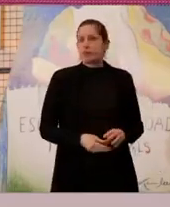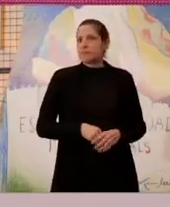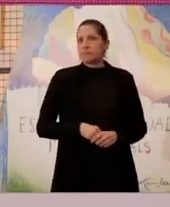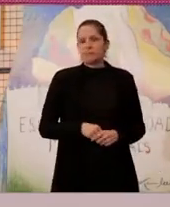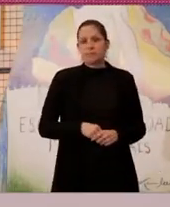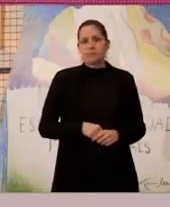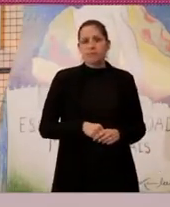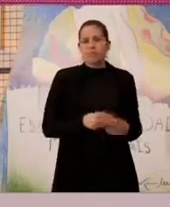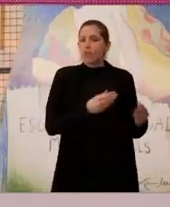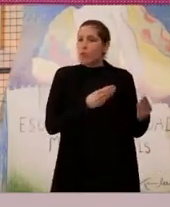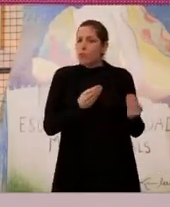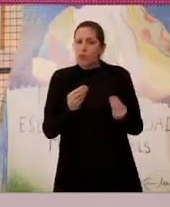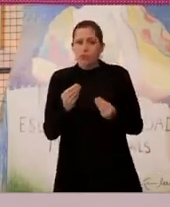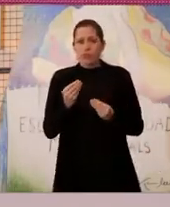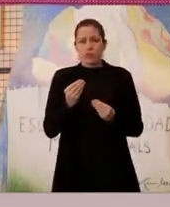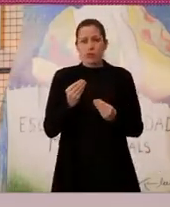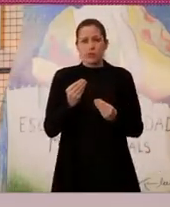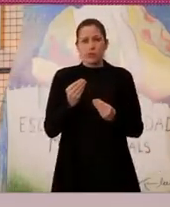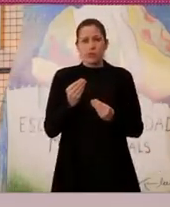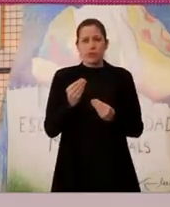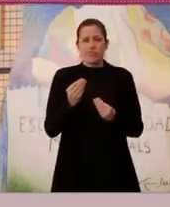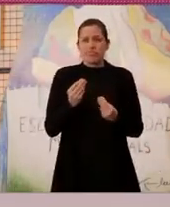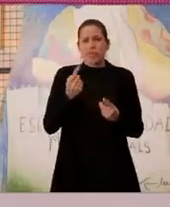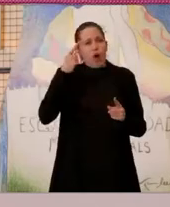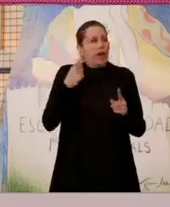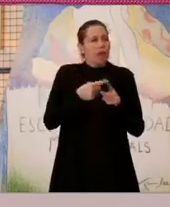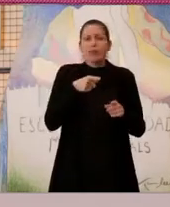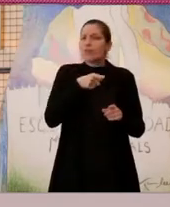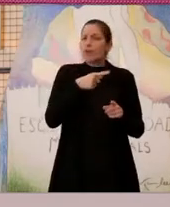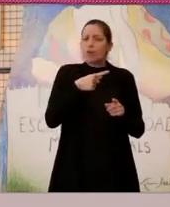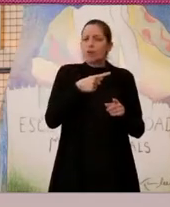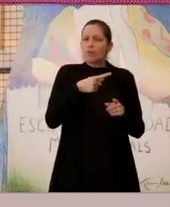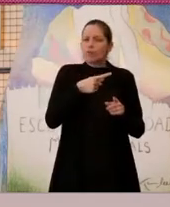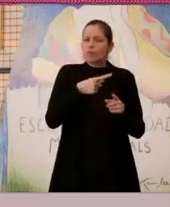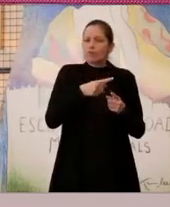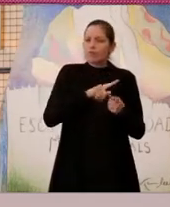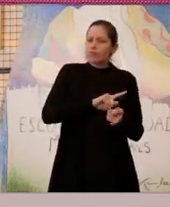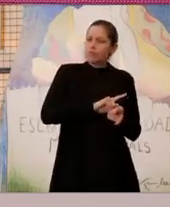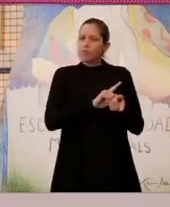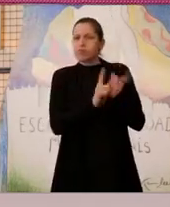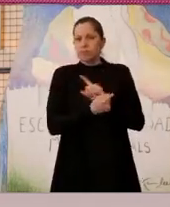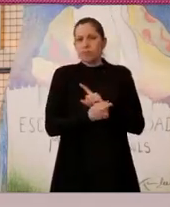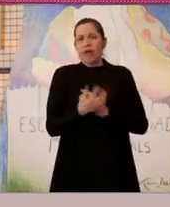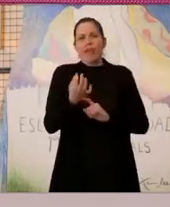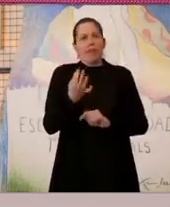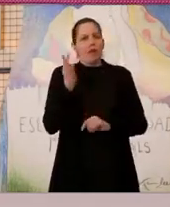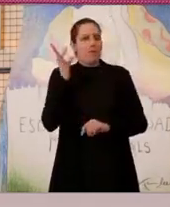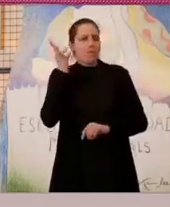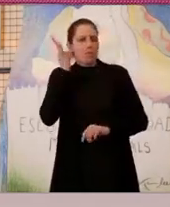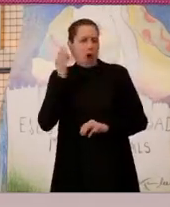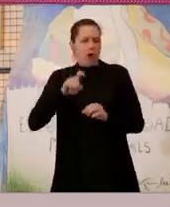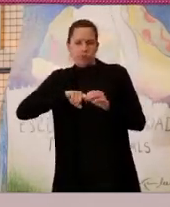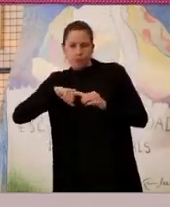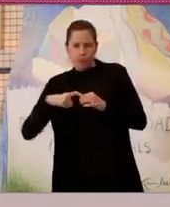muchas mujeres como para superar esto y para poder hacer políticas realmente feministas porque como se decía esta mañana